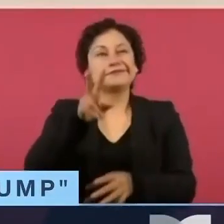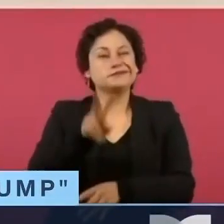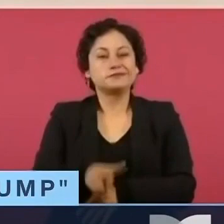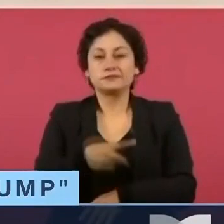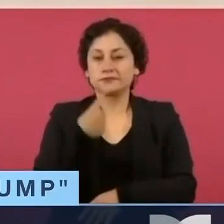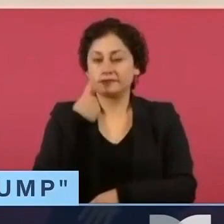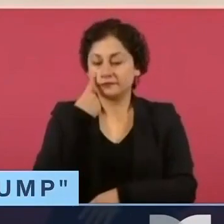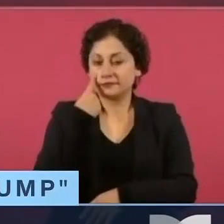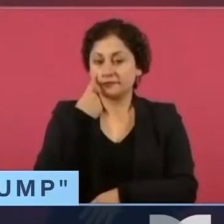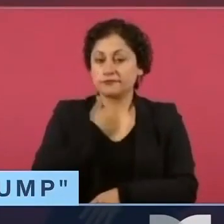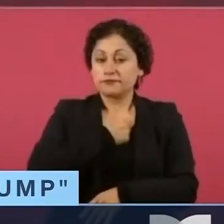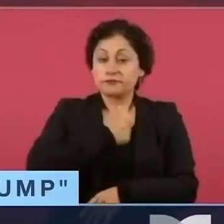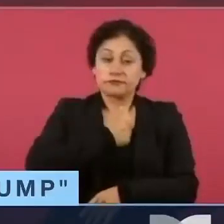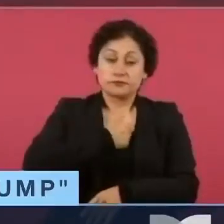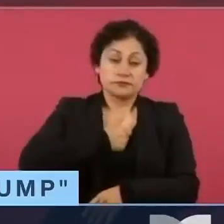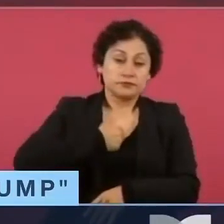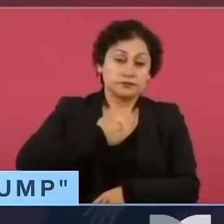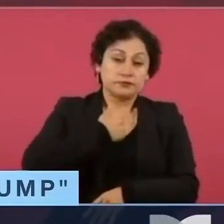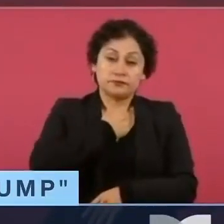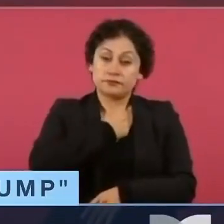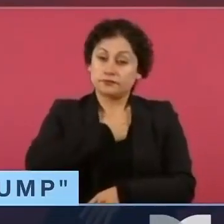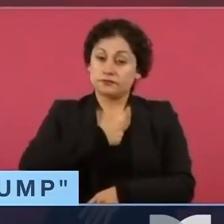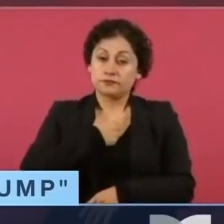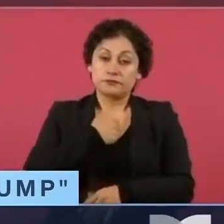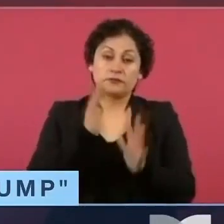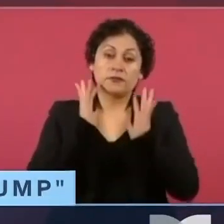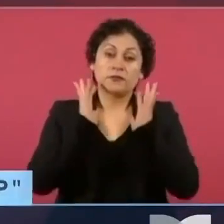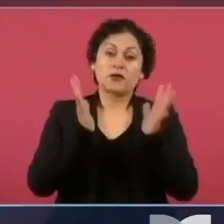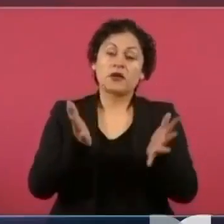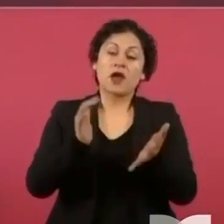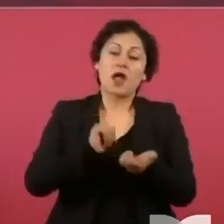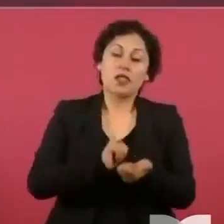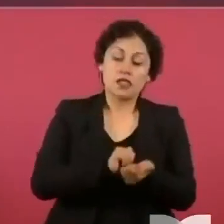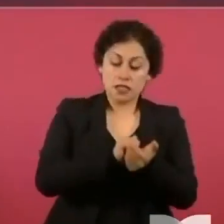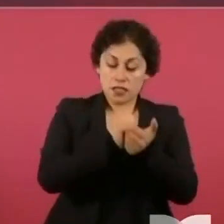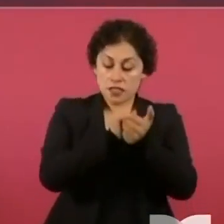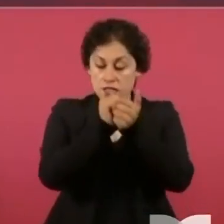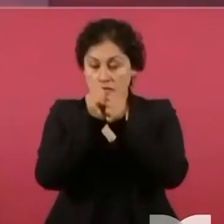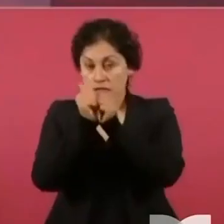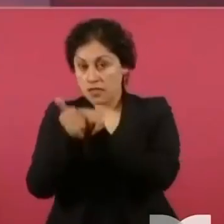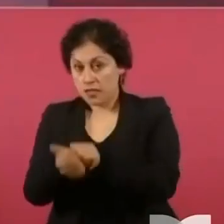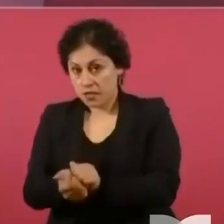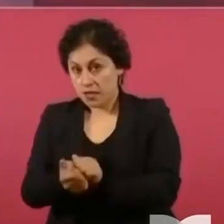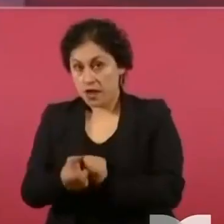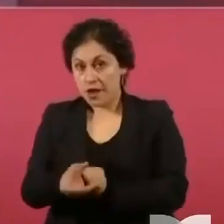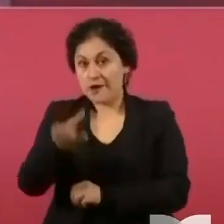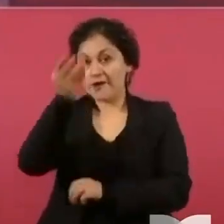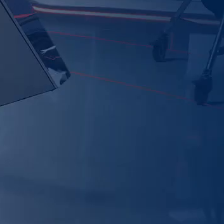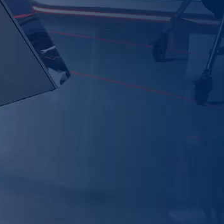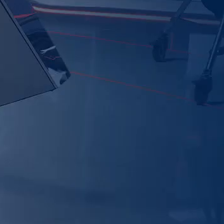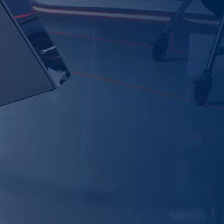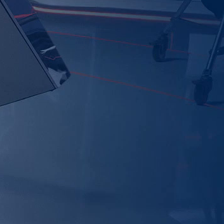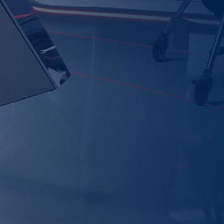que sus palabras, las de DeSantis, son parte de la campaña para llegar a la presidencia de los Estados Unidos.